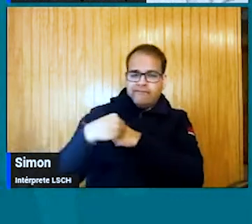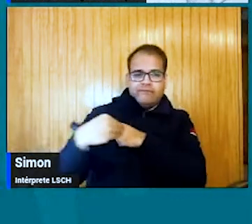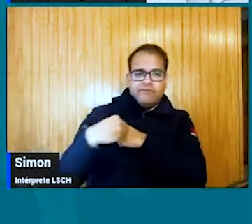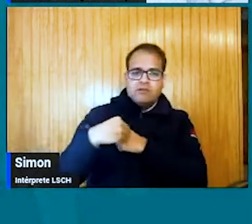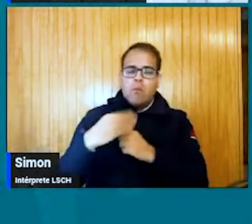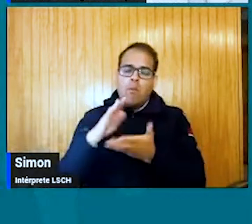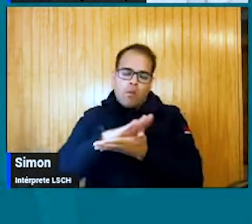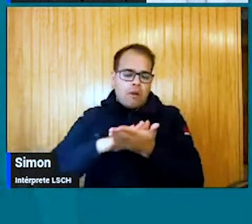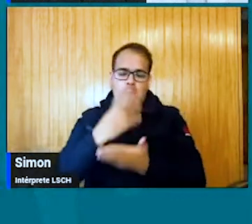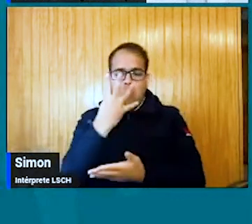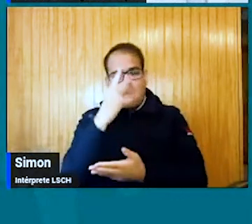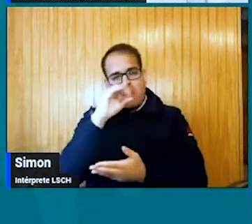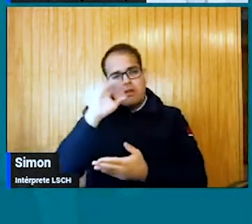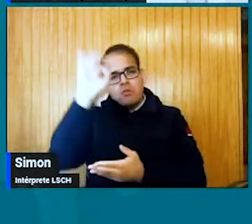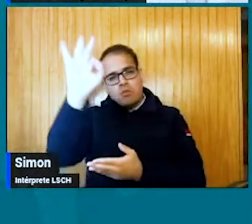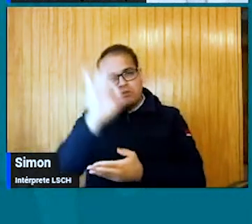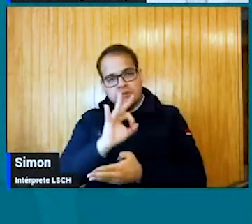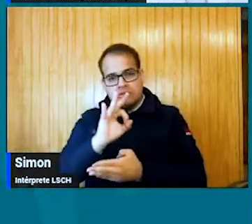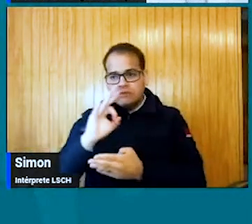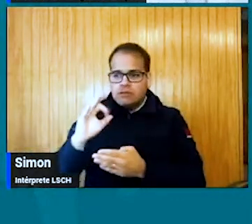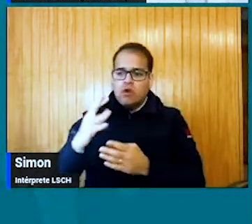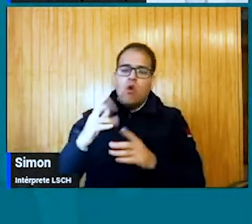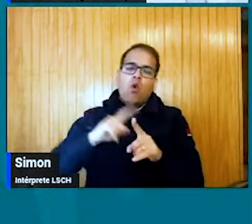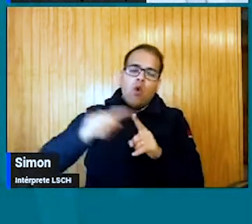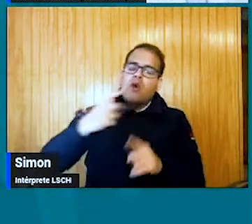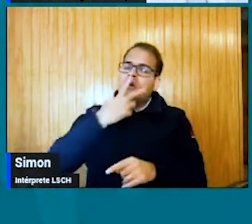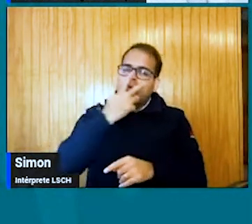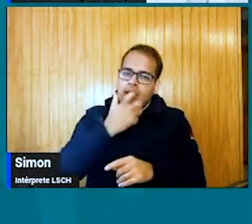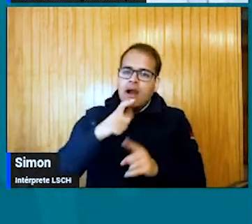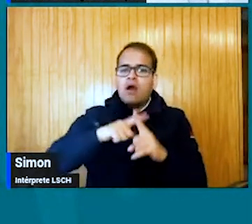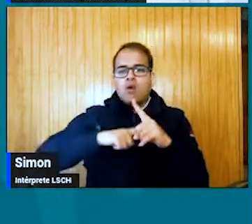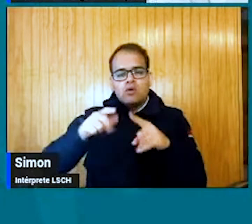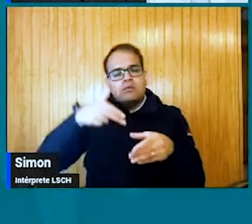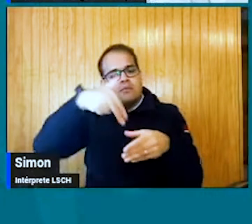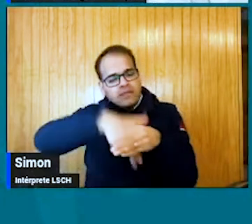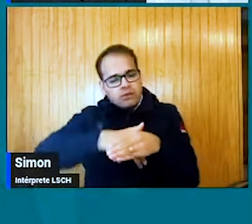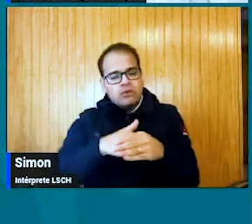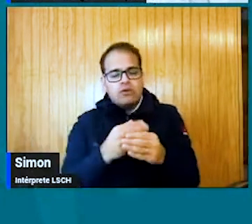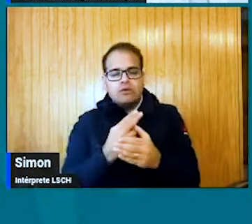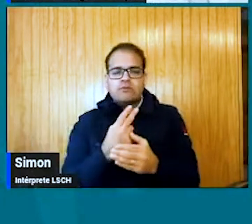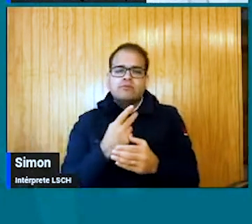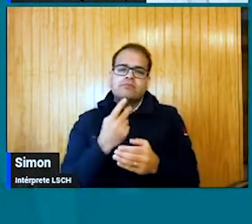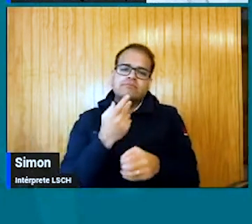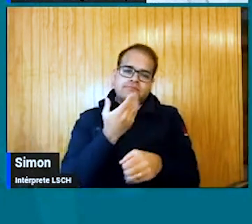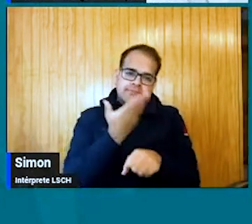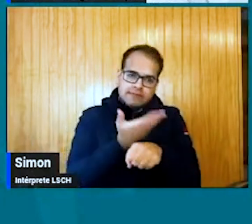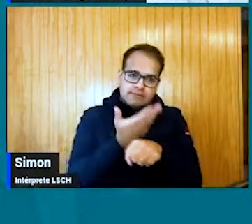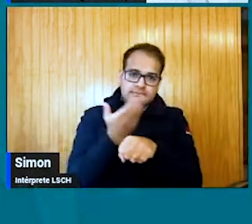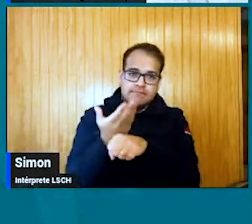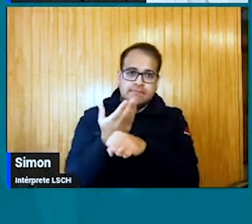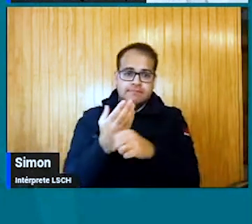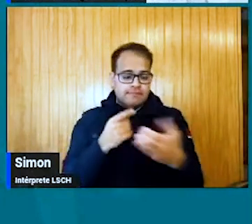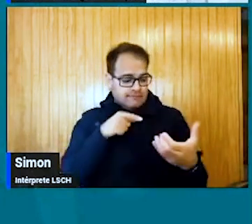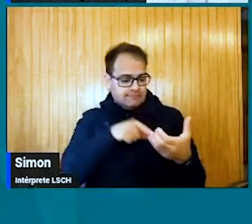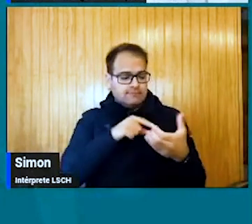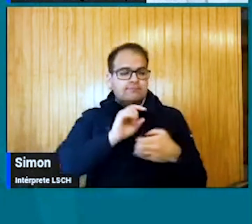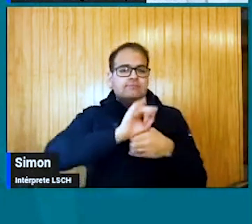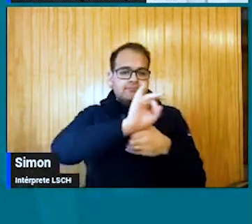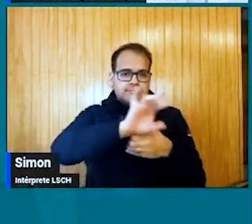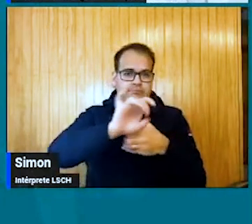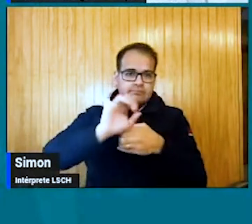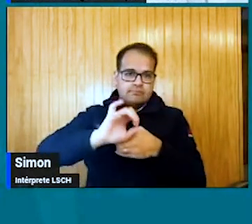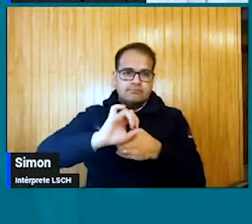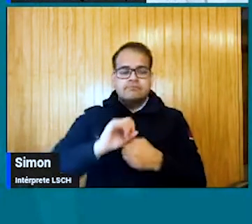40%, por ejemplo, cosa de llamar al gas o ir a llenar el petróleo, como sea. Y lo otro entretenido que tiene es que si son 10 máquinas